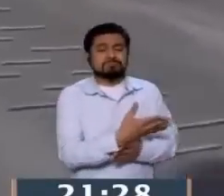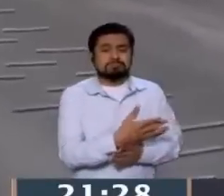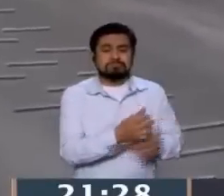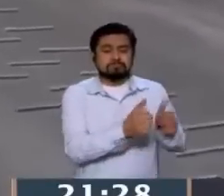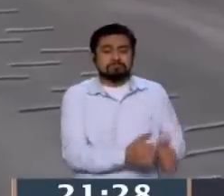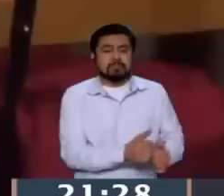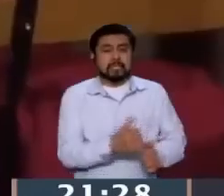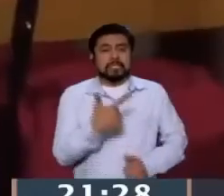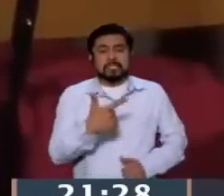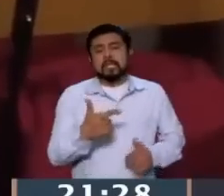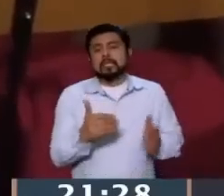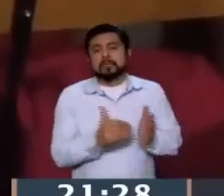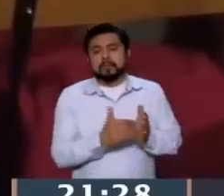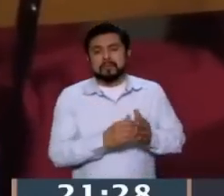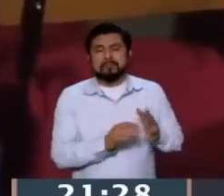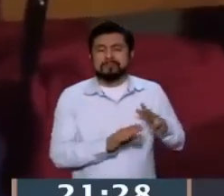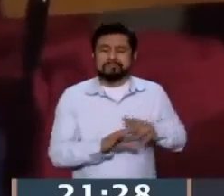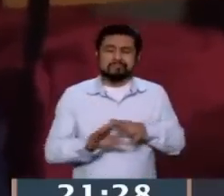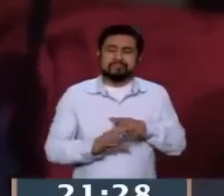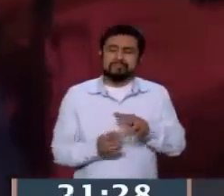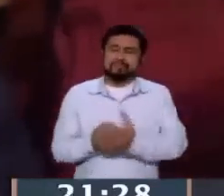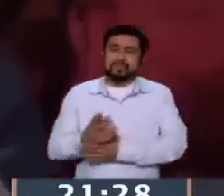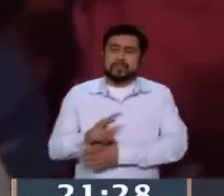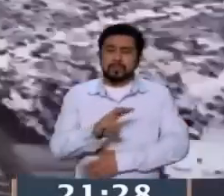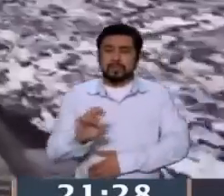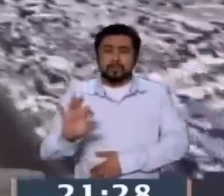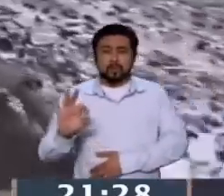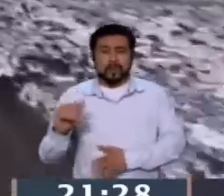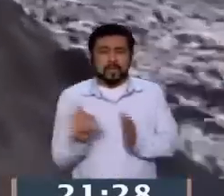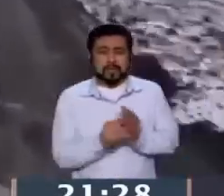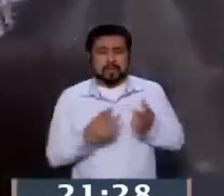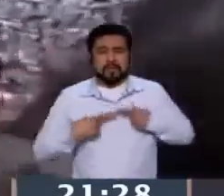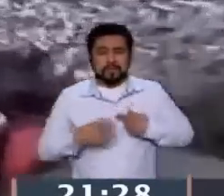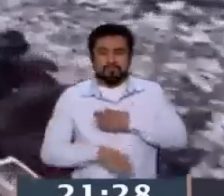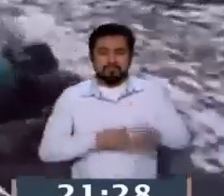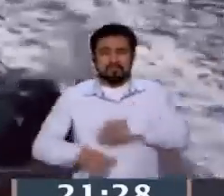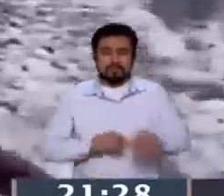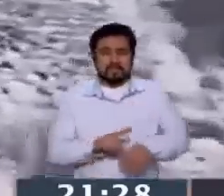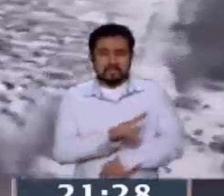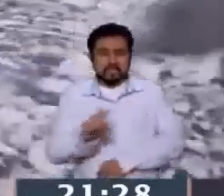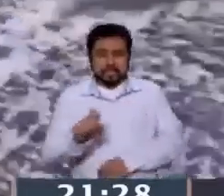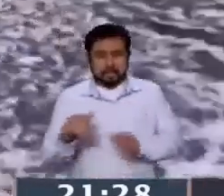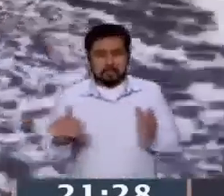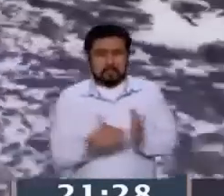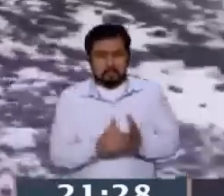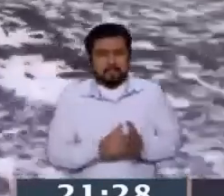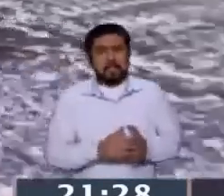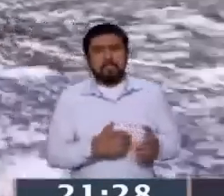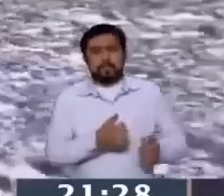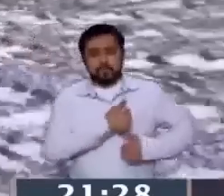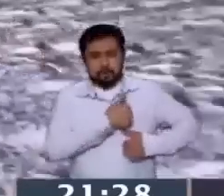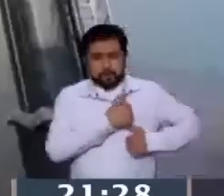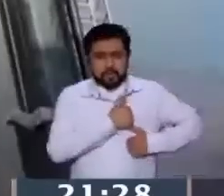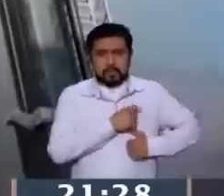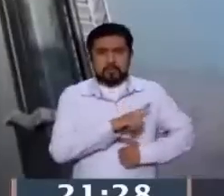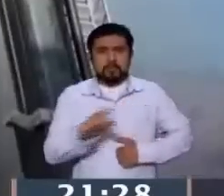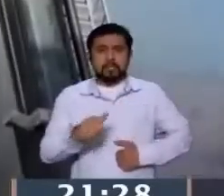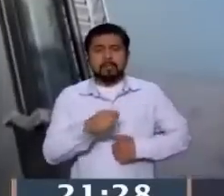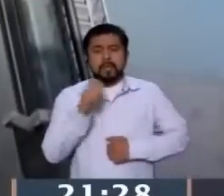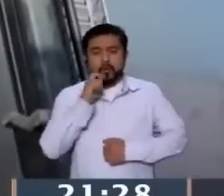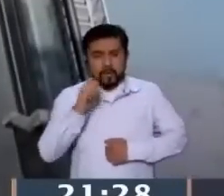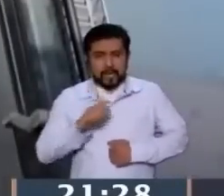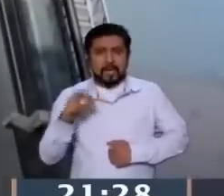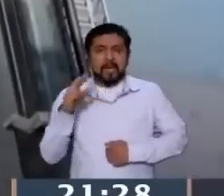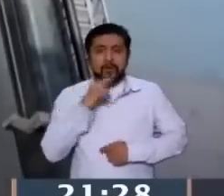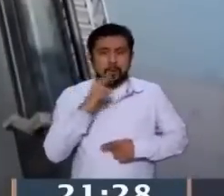millones de desplazados y 240 mil muertos cien mil soldados rusos cien mil combatientes ucranianos y